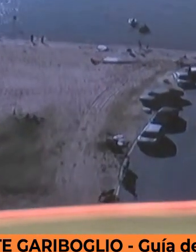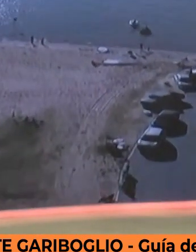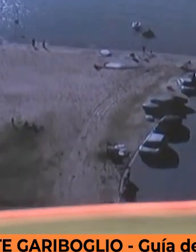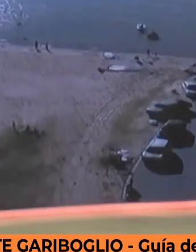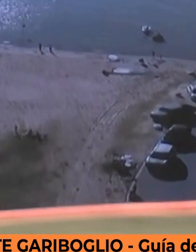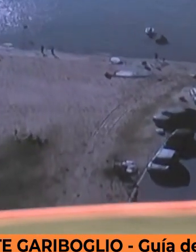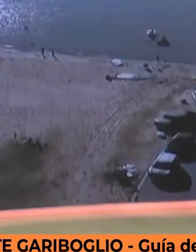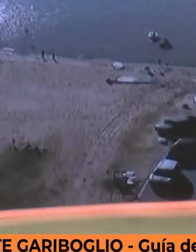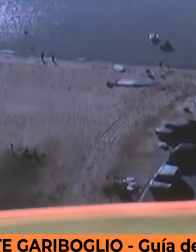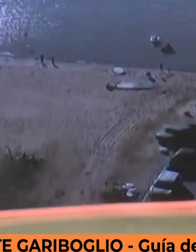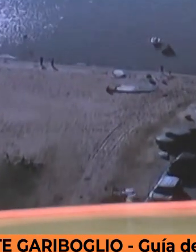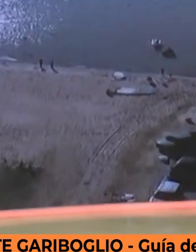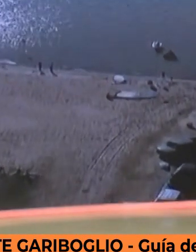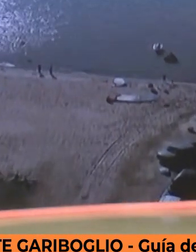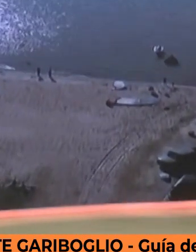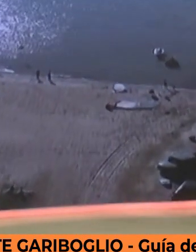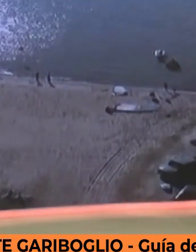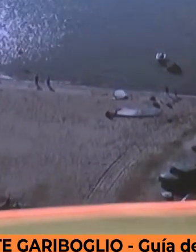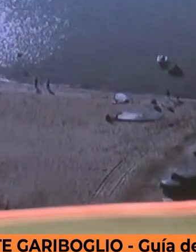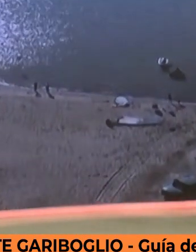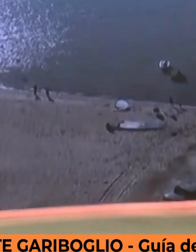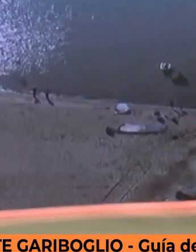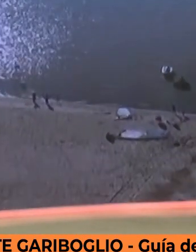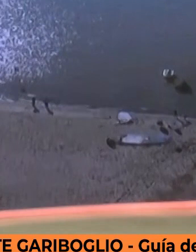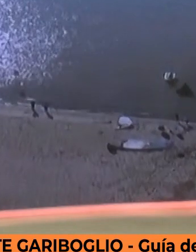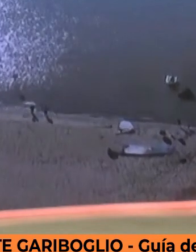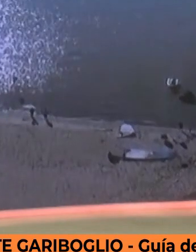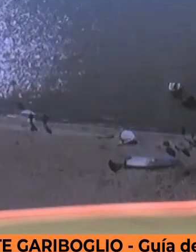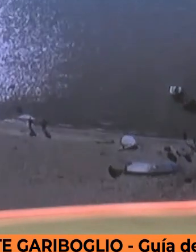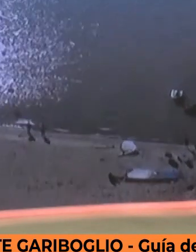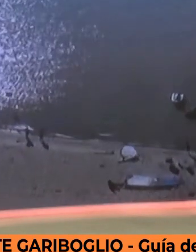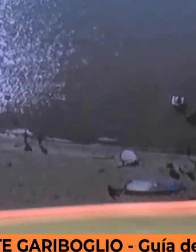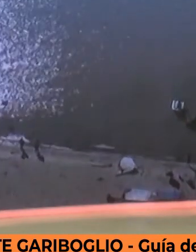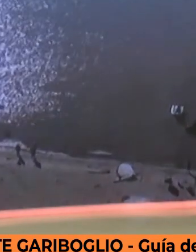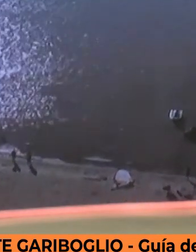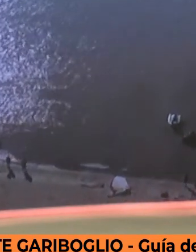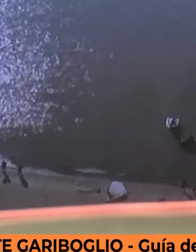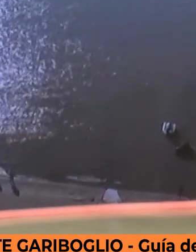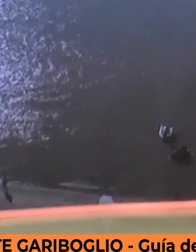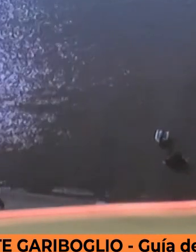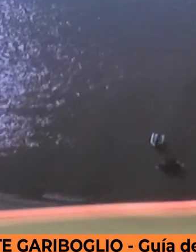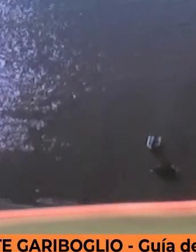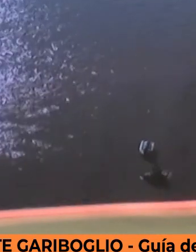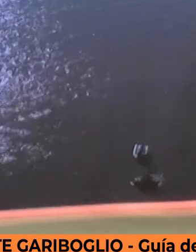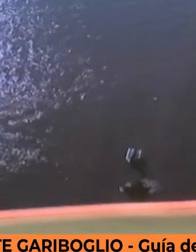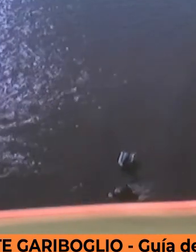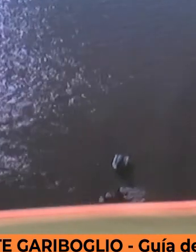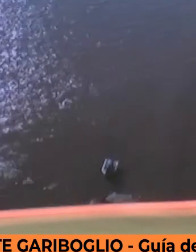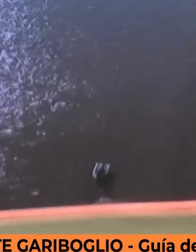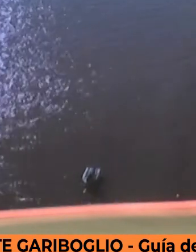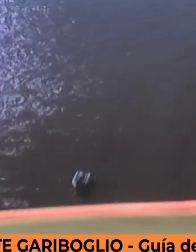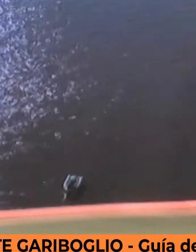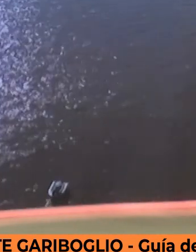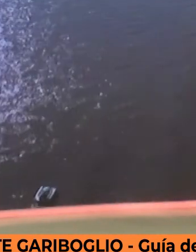vigencia, lo cual a aquel se le otorgaba el uso digamos, para la conservación del espacio